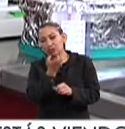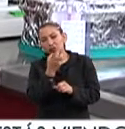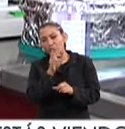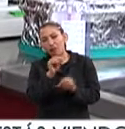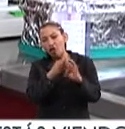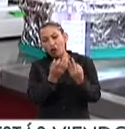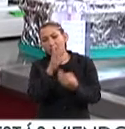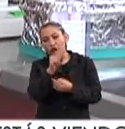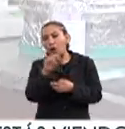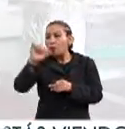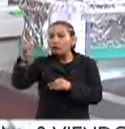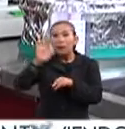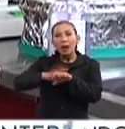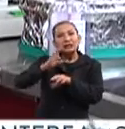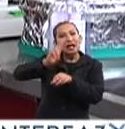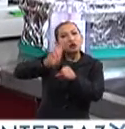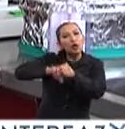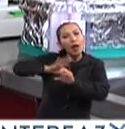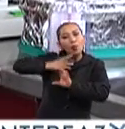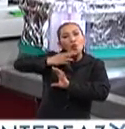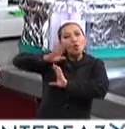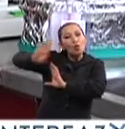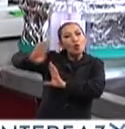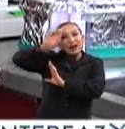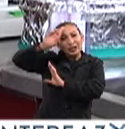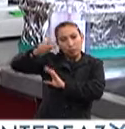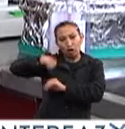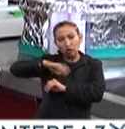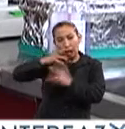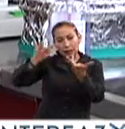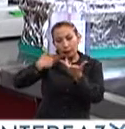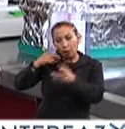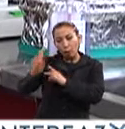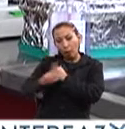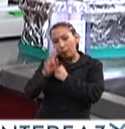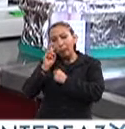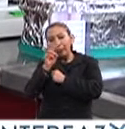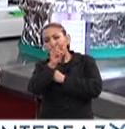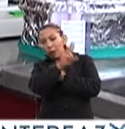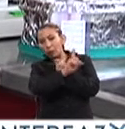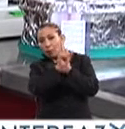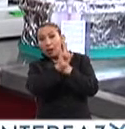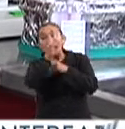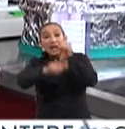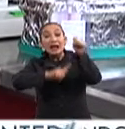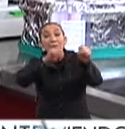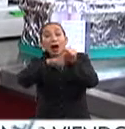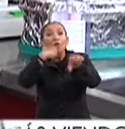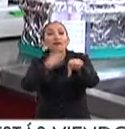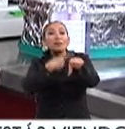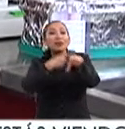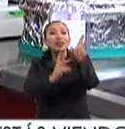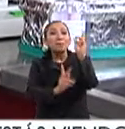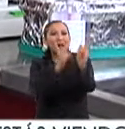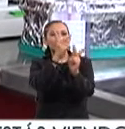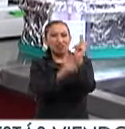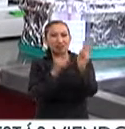más agroecológico. Principalmente nosotros nos dedicamos a problemas de plagas y enfermedades de los